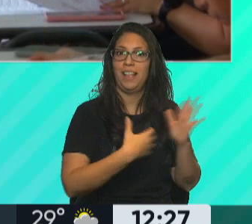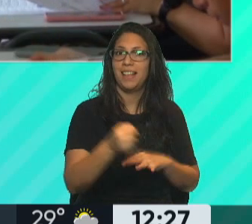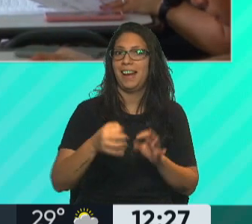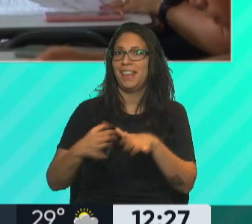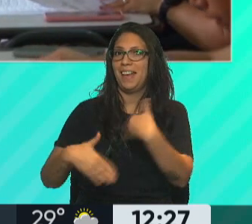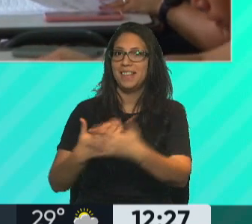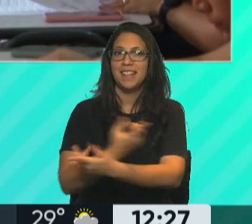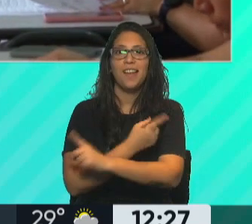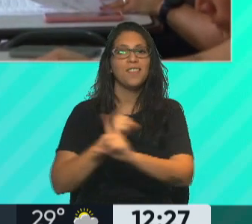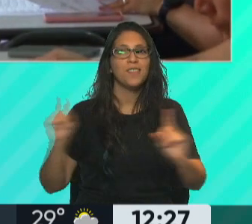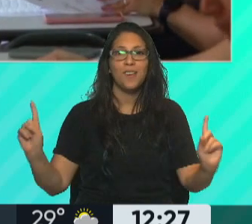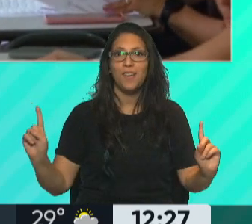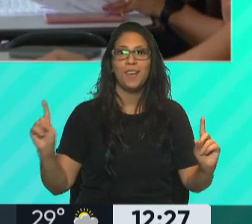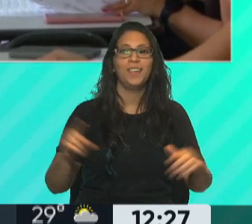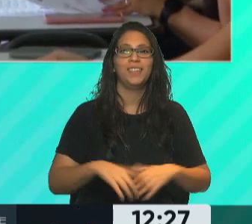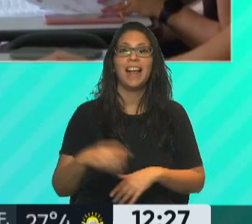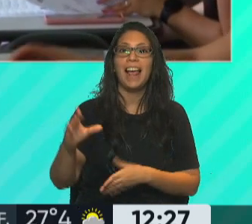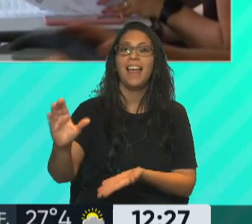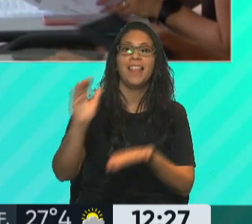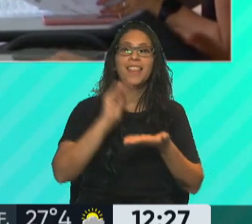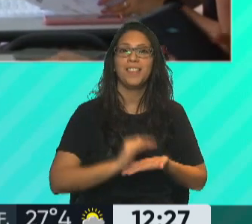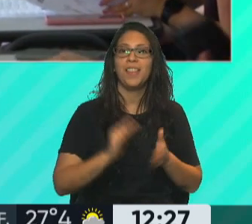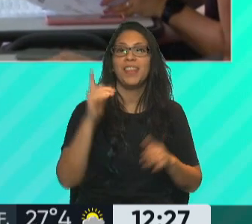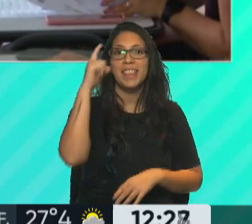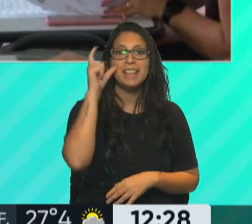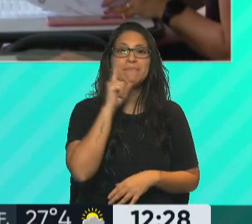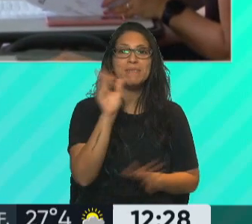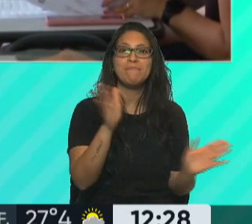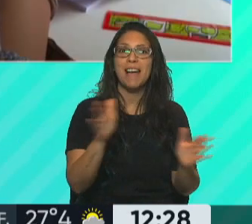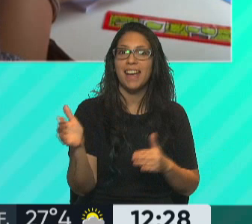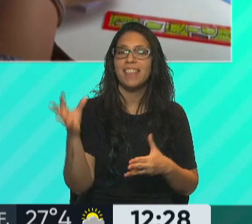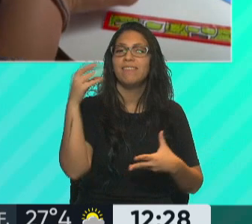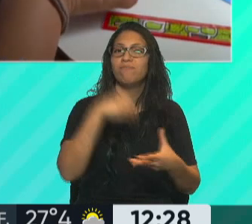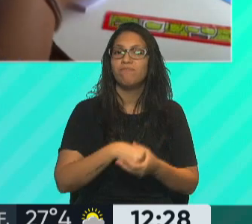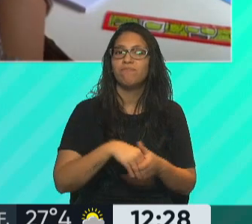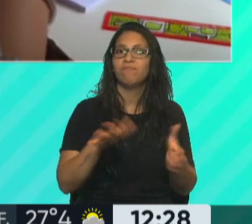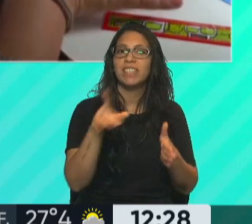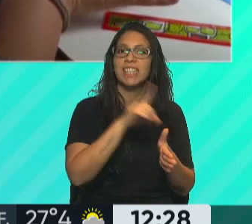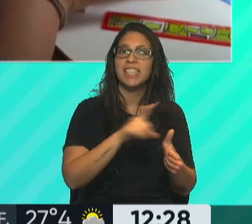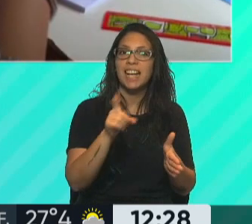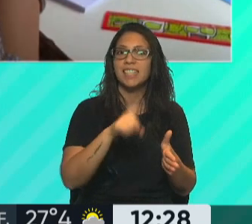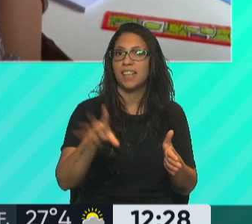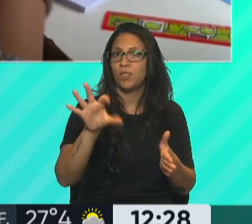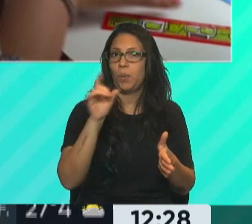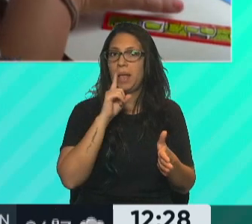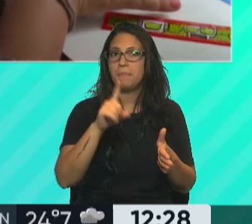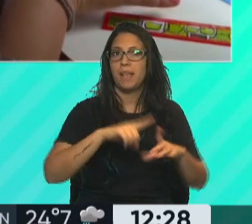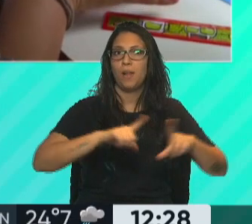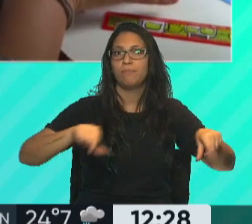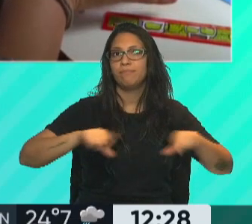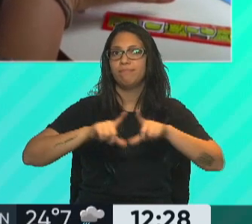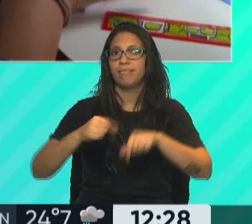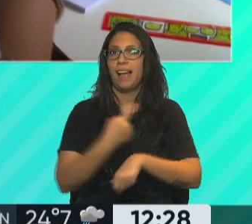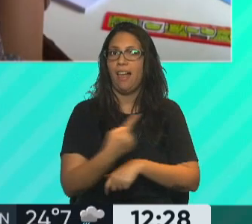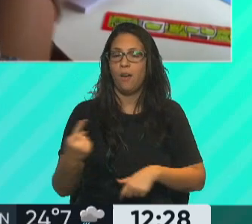Libertad Avanza, que, como decíamos, entregó estos 10.000 paquetes, pero conteniendo entre 100 y 150